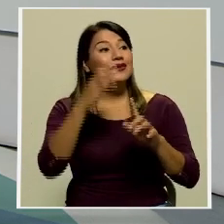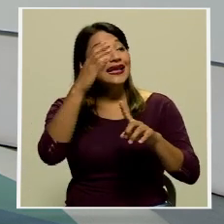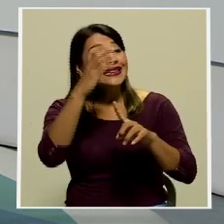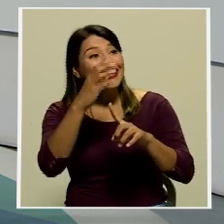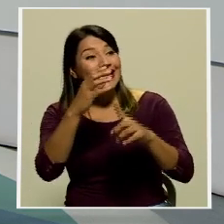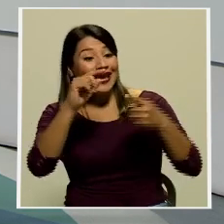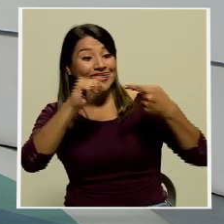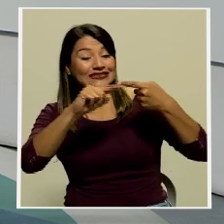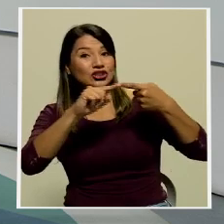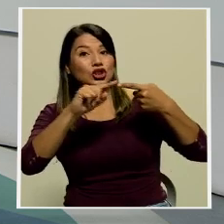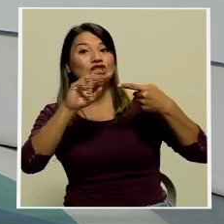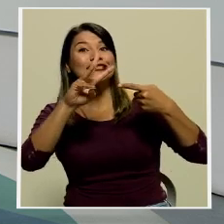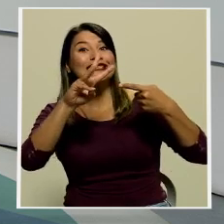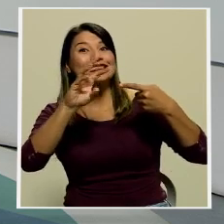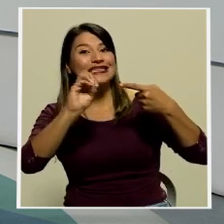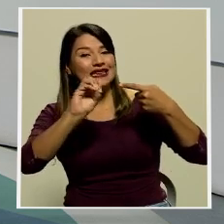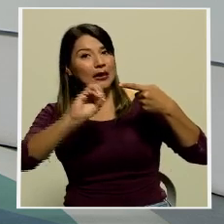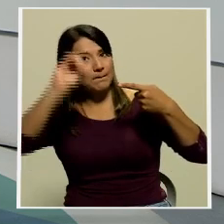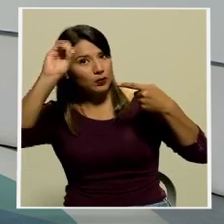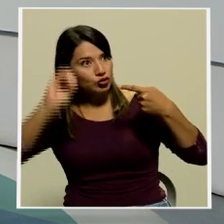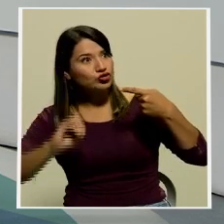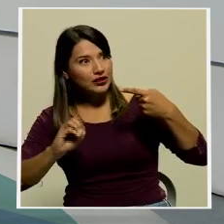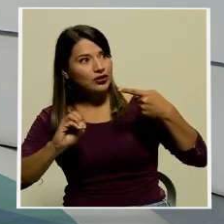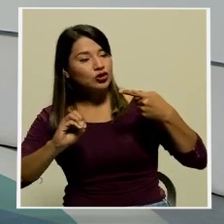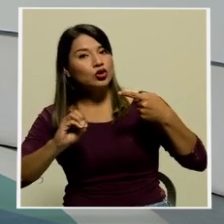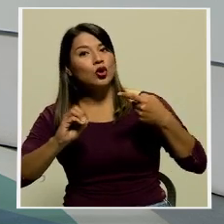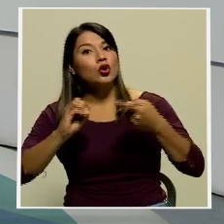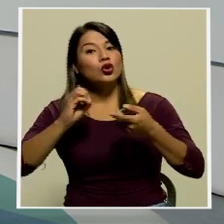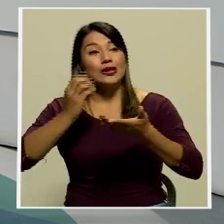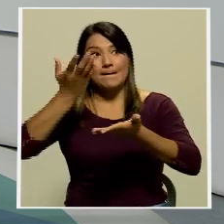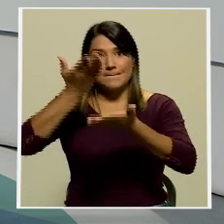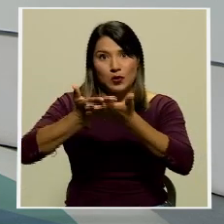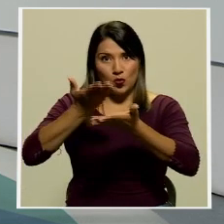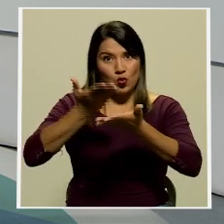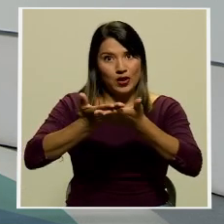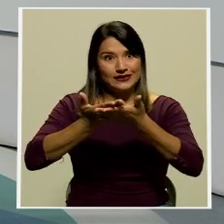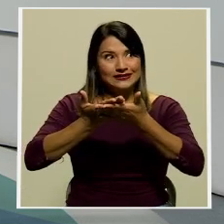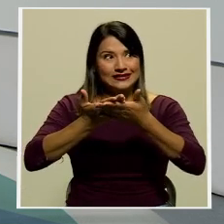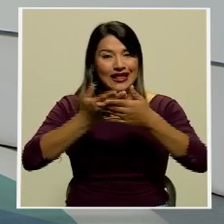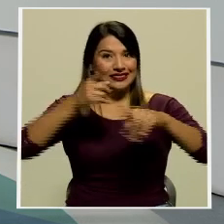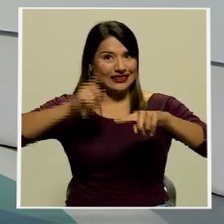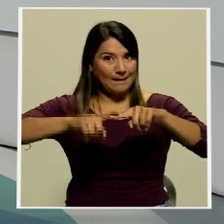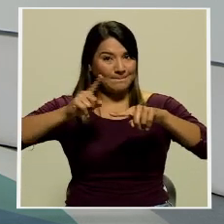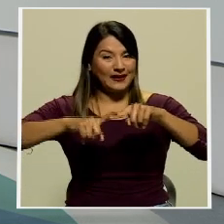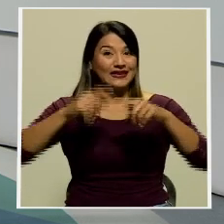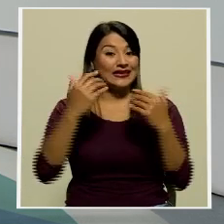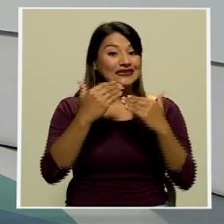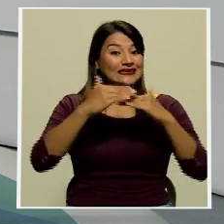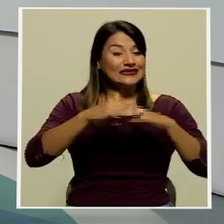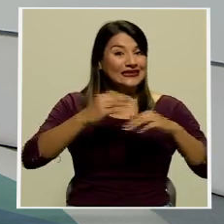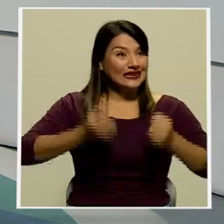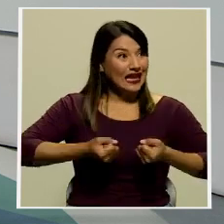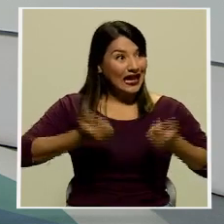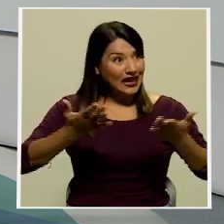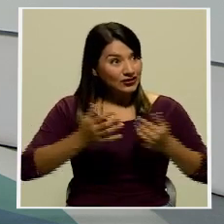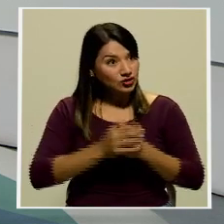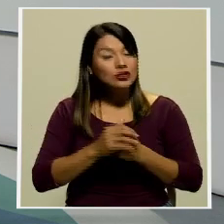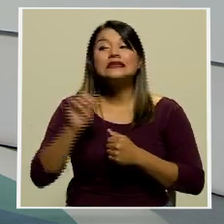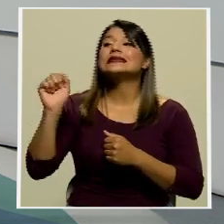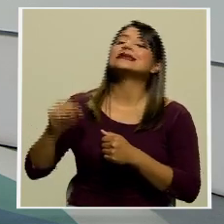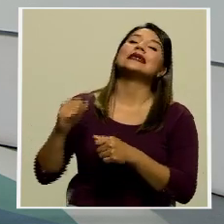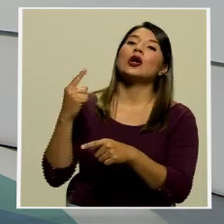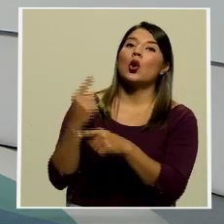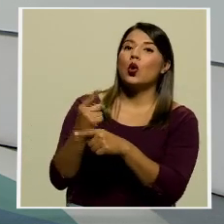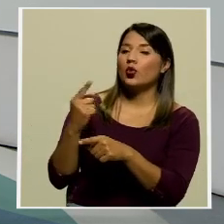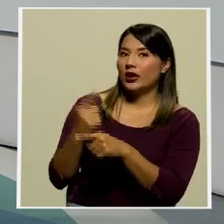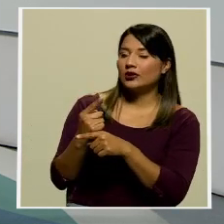El 60% de la propuesta está apoyado en contención, en contener el gasto. Exactamente,